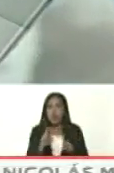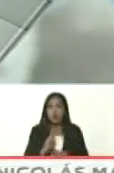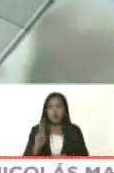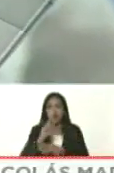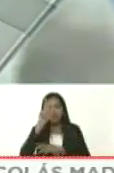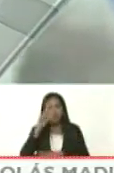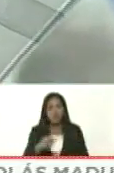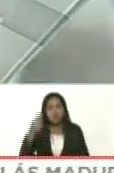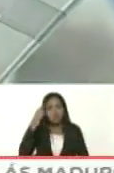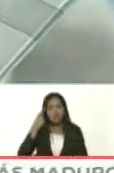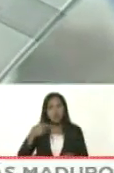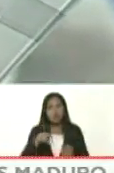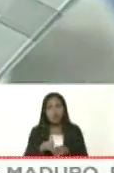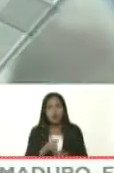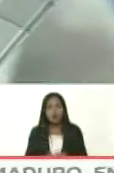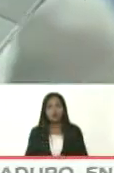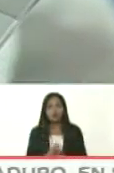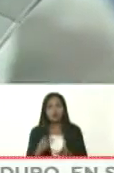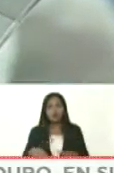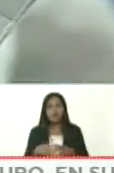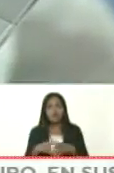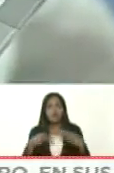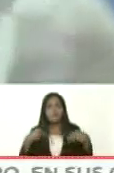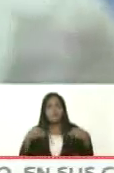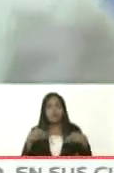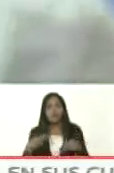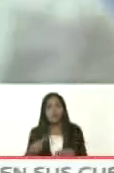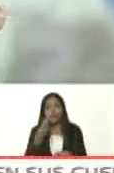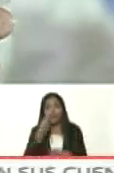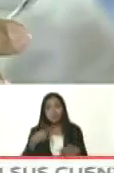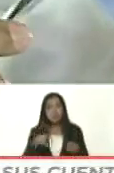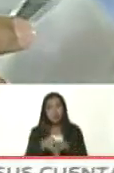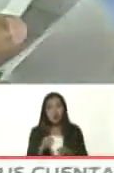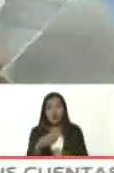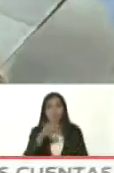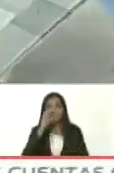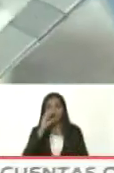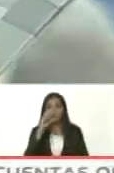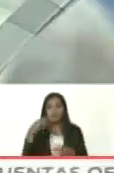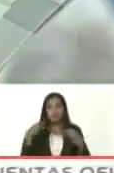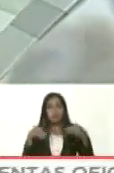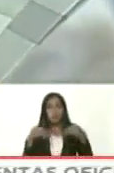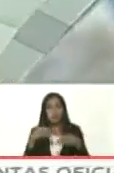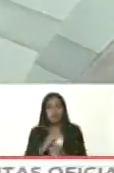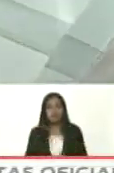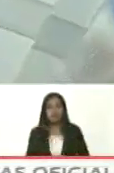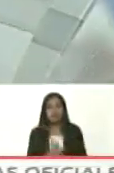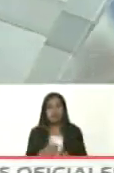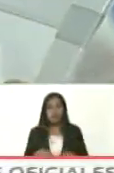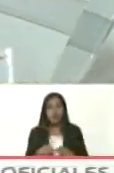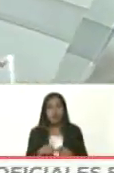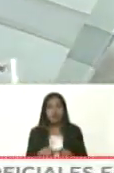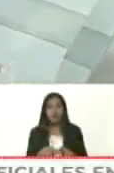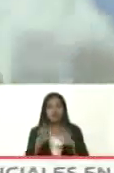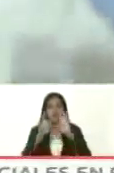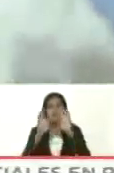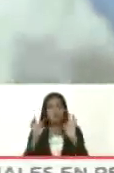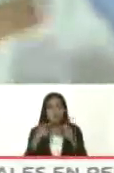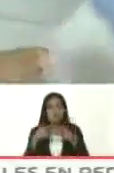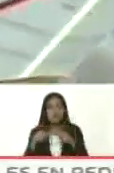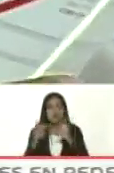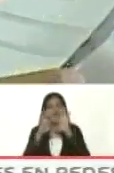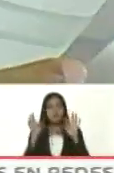los días. Cestas plásticas para alimentos, cestas para vasos plásticos, cestas para distintos usos de todos los